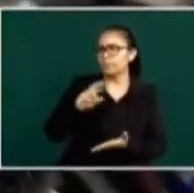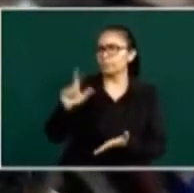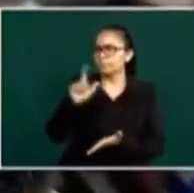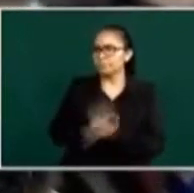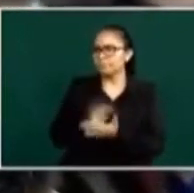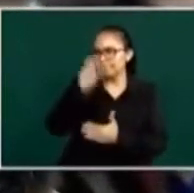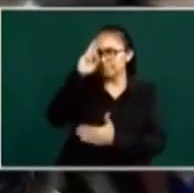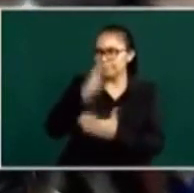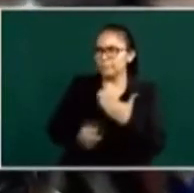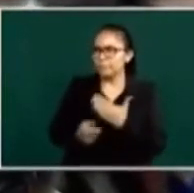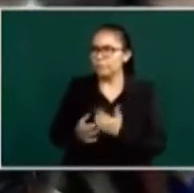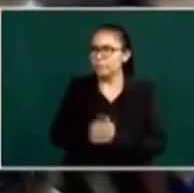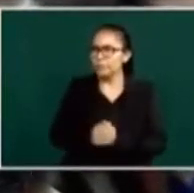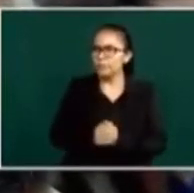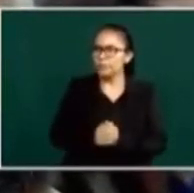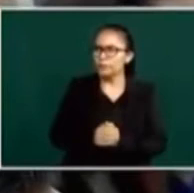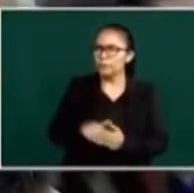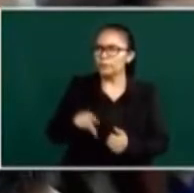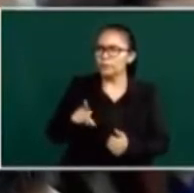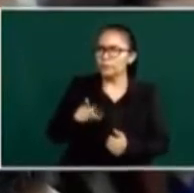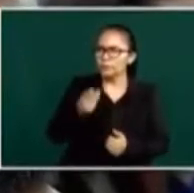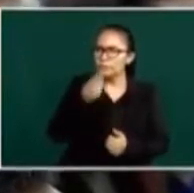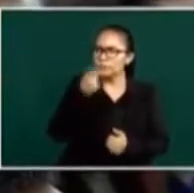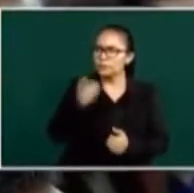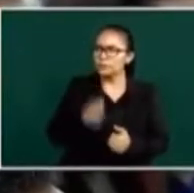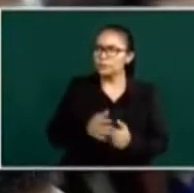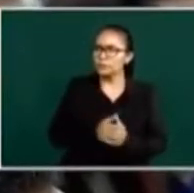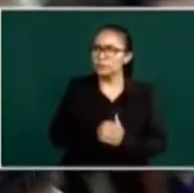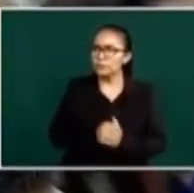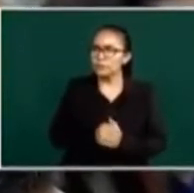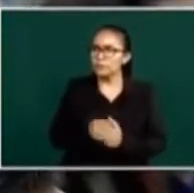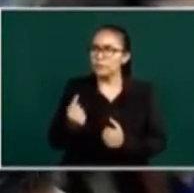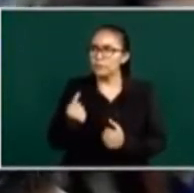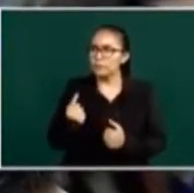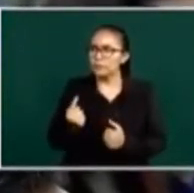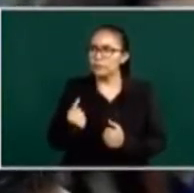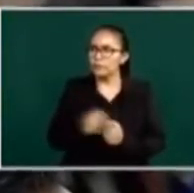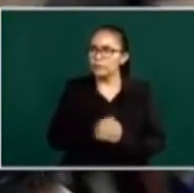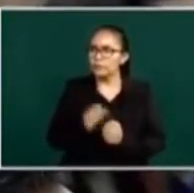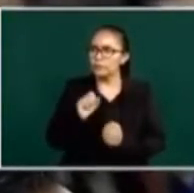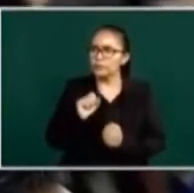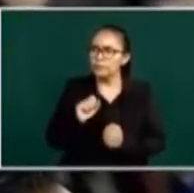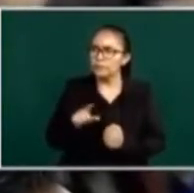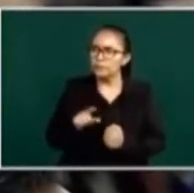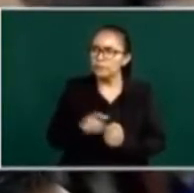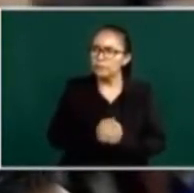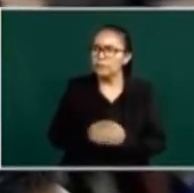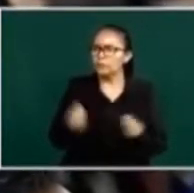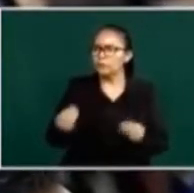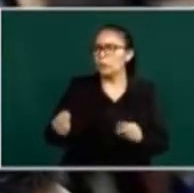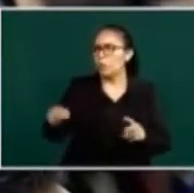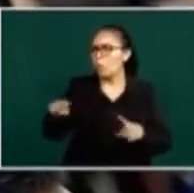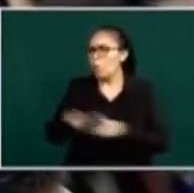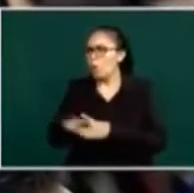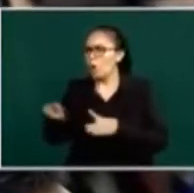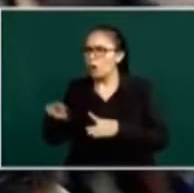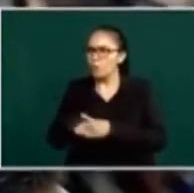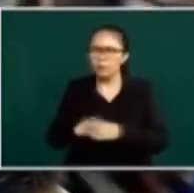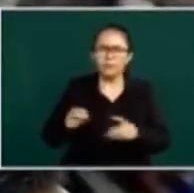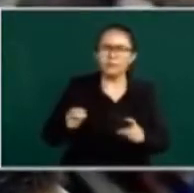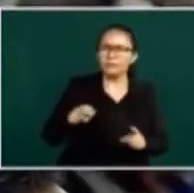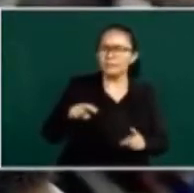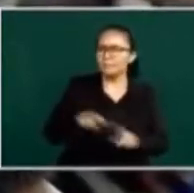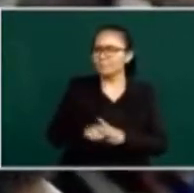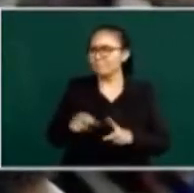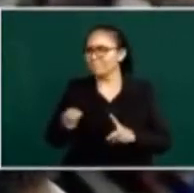modo. Dueñas el mismo martes exigió información del caso, que el fiscal se comprometió a proporcionar el sustento de los delitos que le señalan, pero